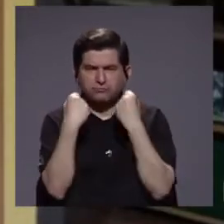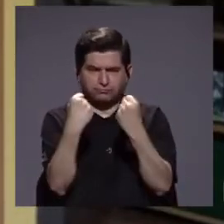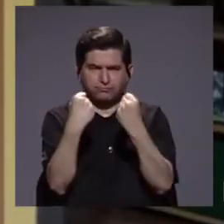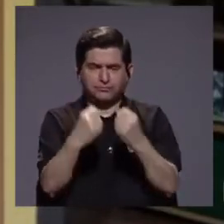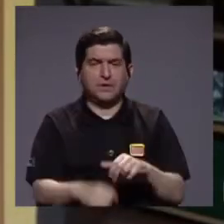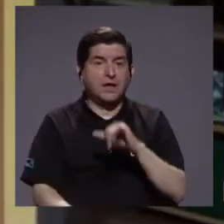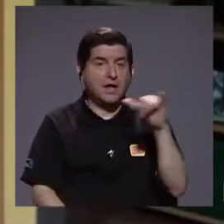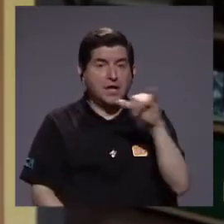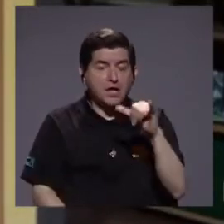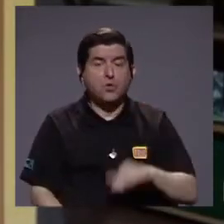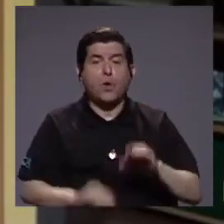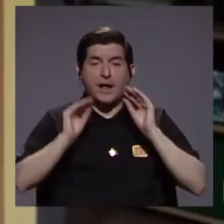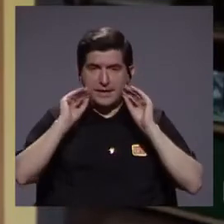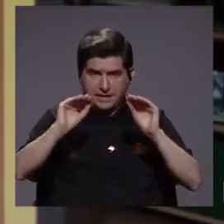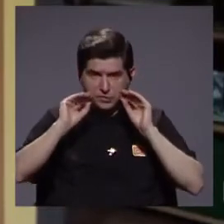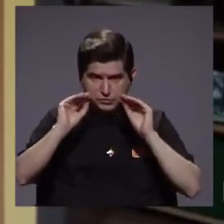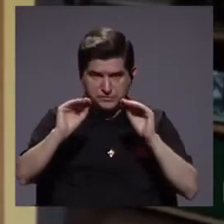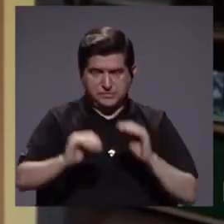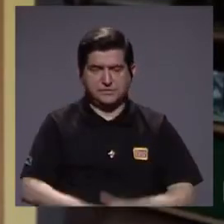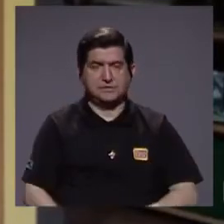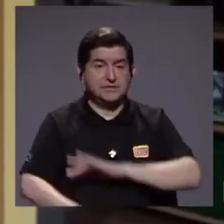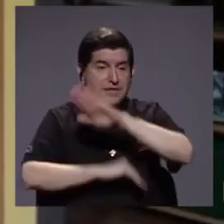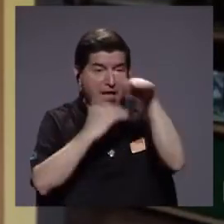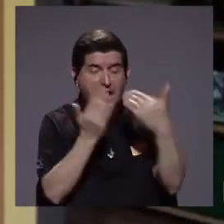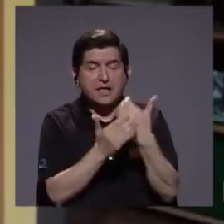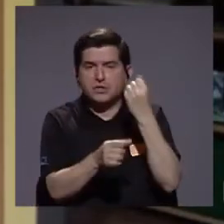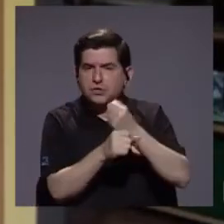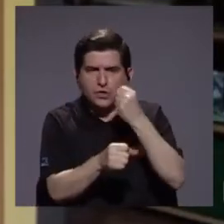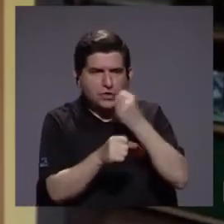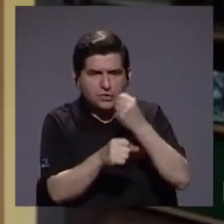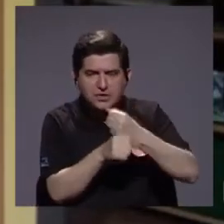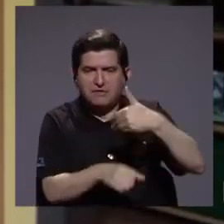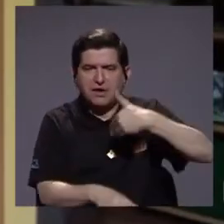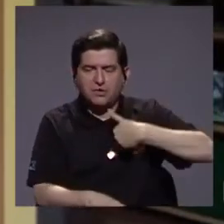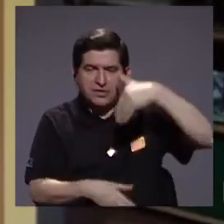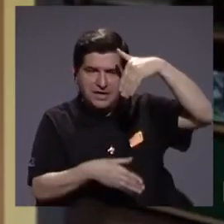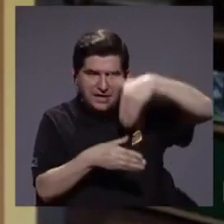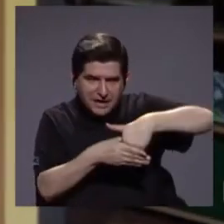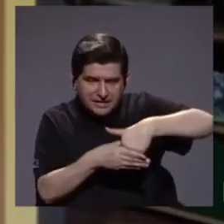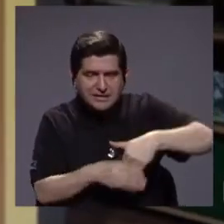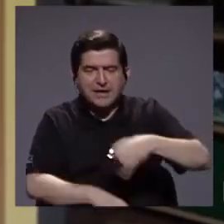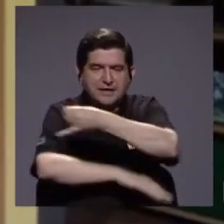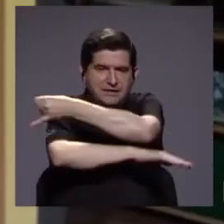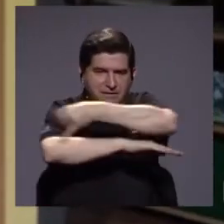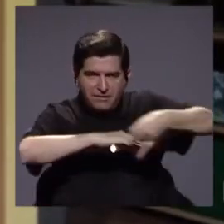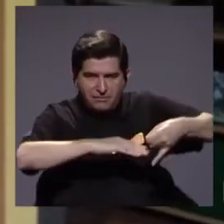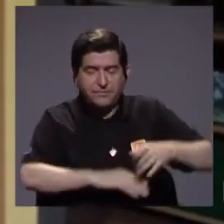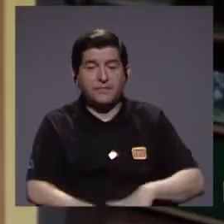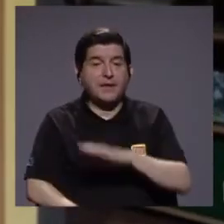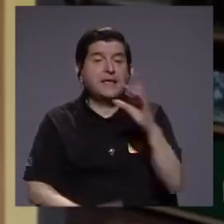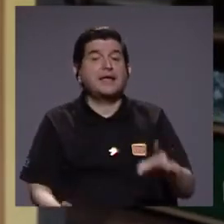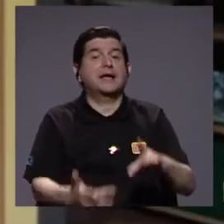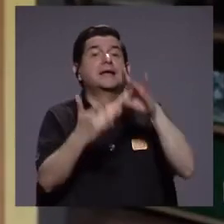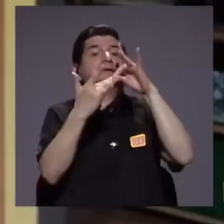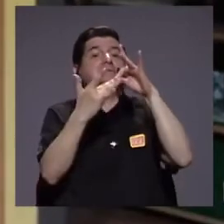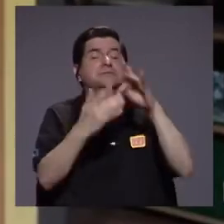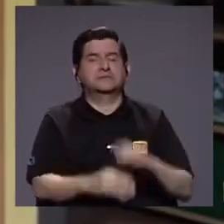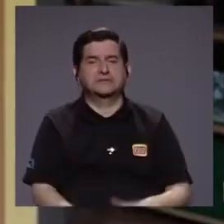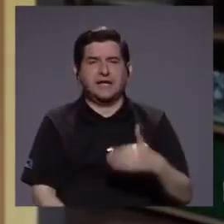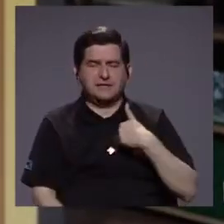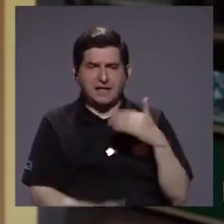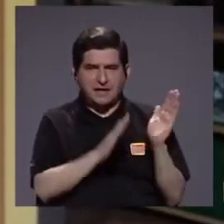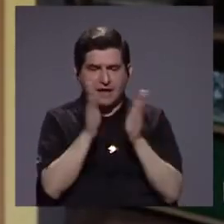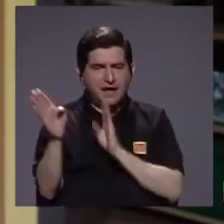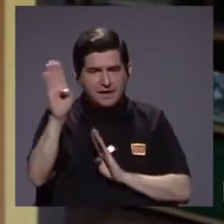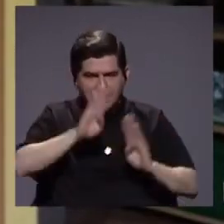y la docencia en todos los quehaceres de la ingeniería. Y particularmente, obviamente, por tener una